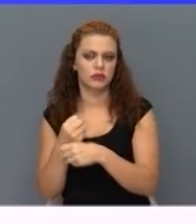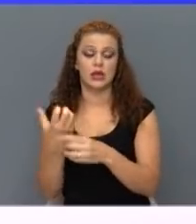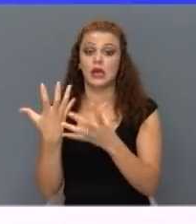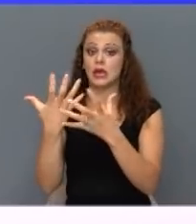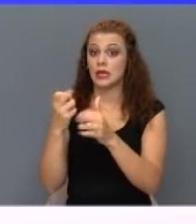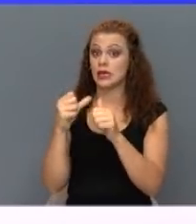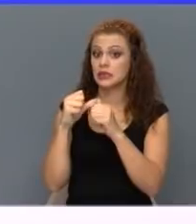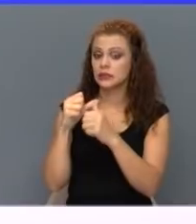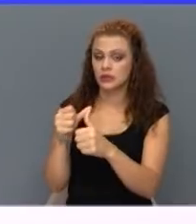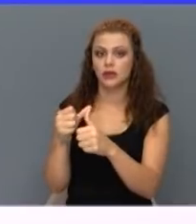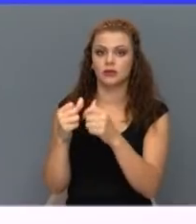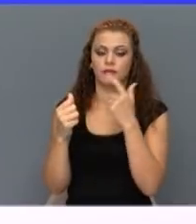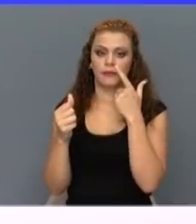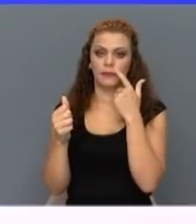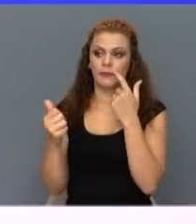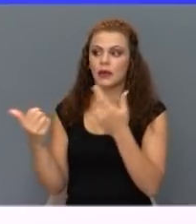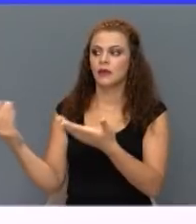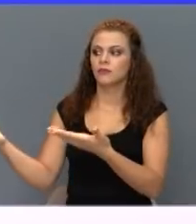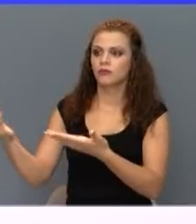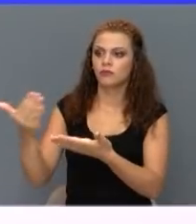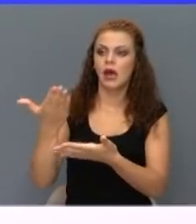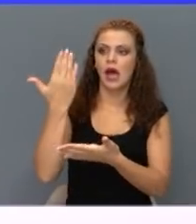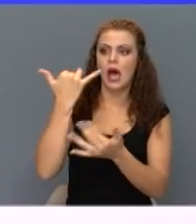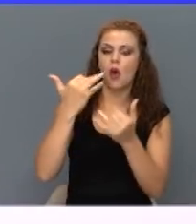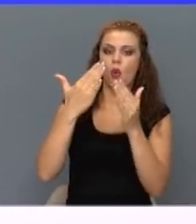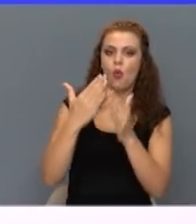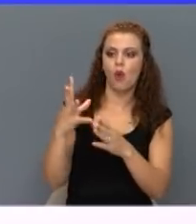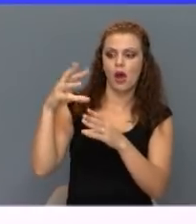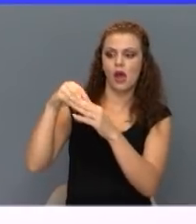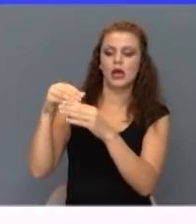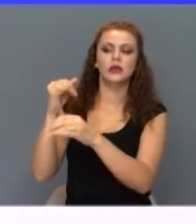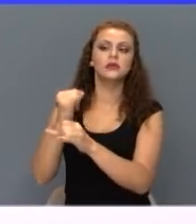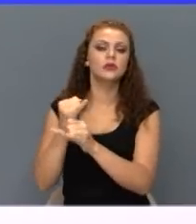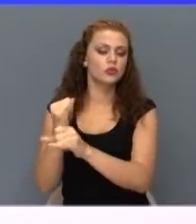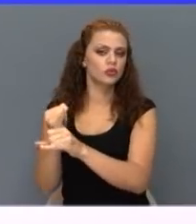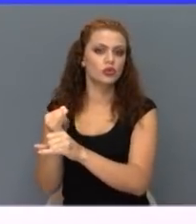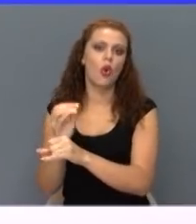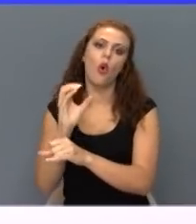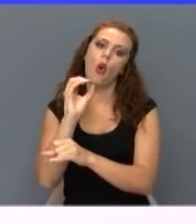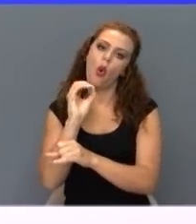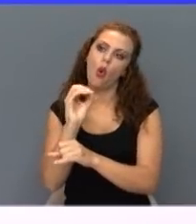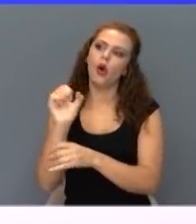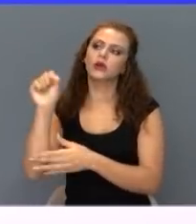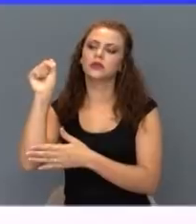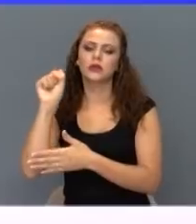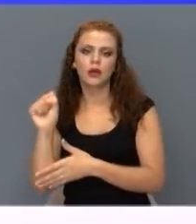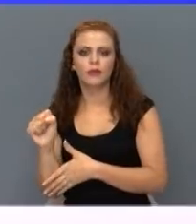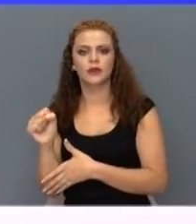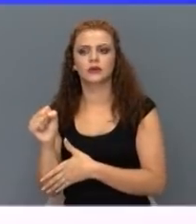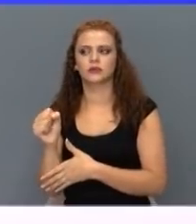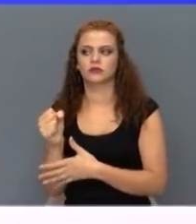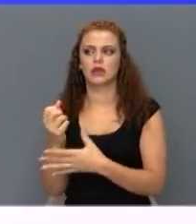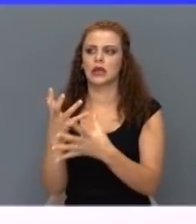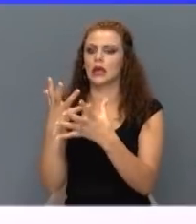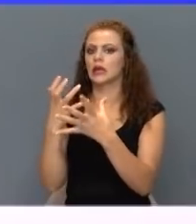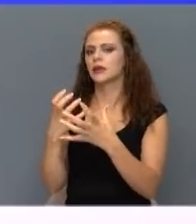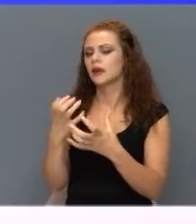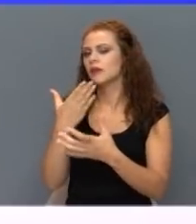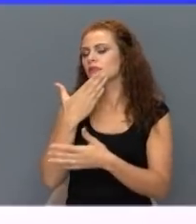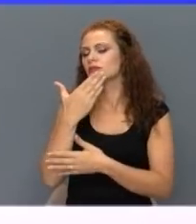recuperando ex futbolistas que pasaron por la institución o el saprissa lo que pretende